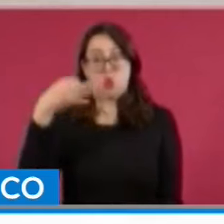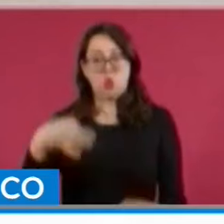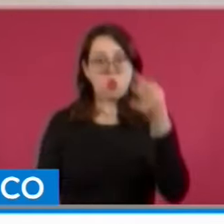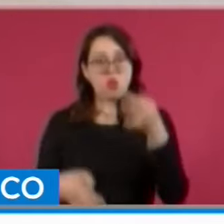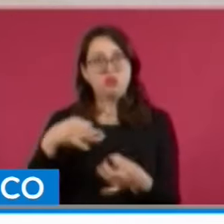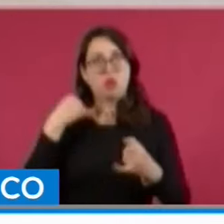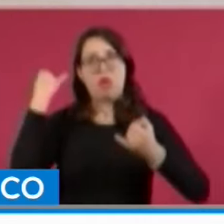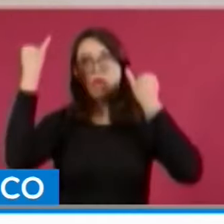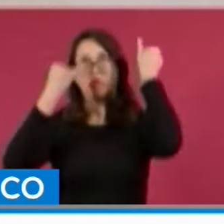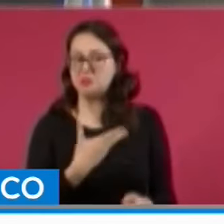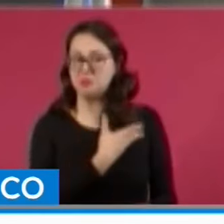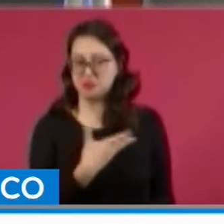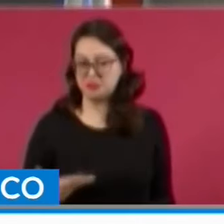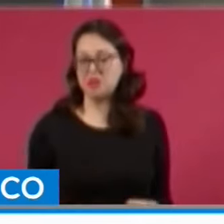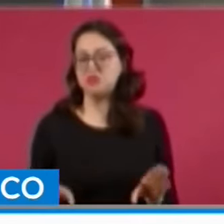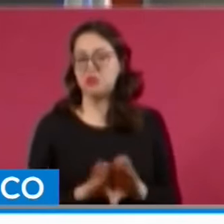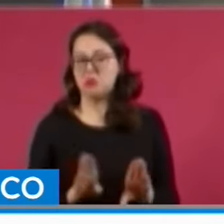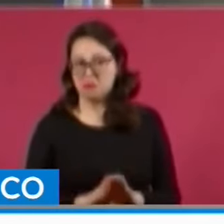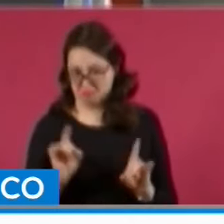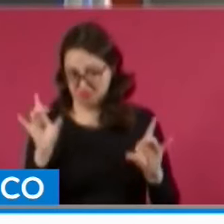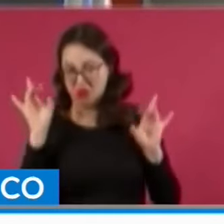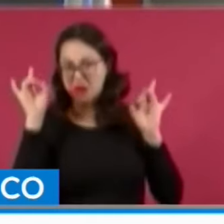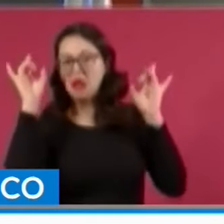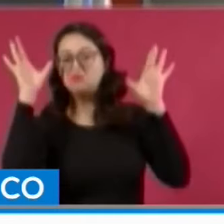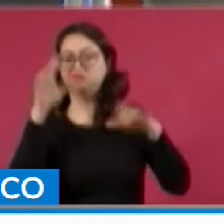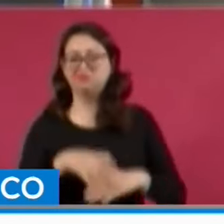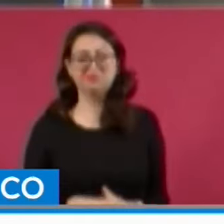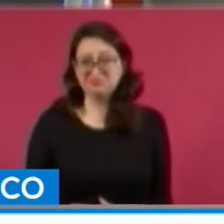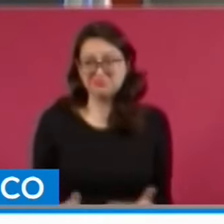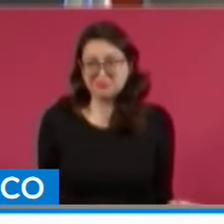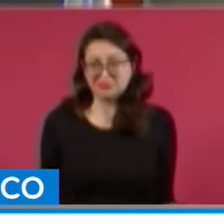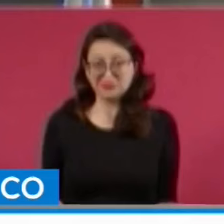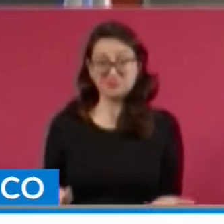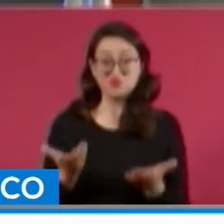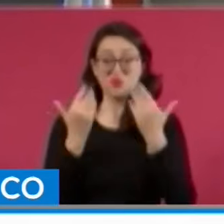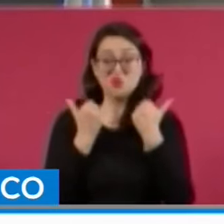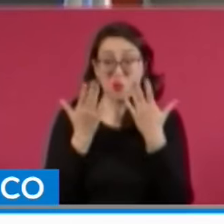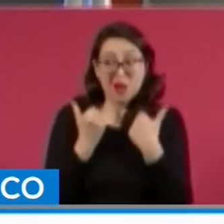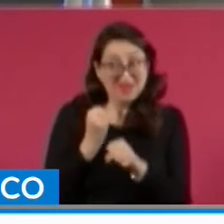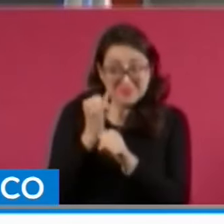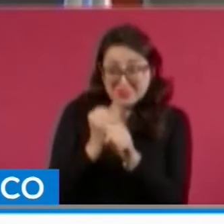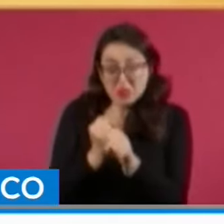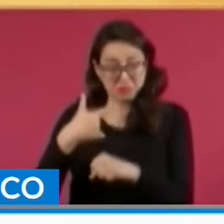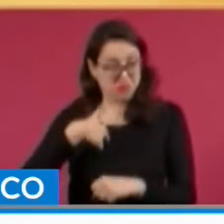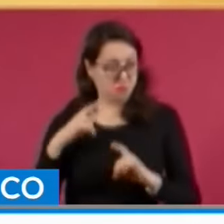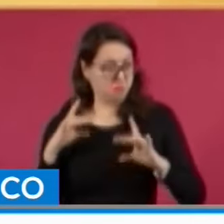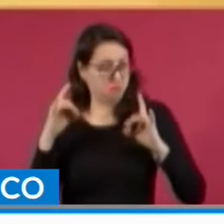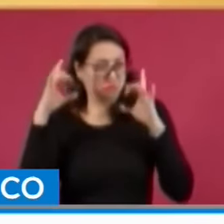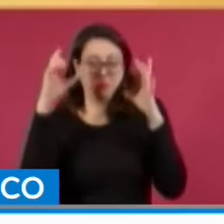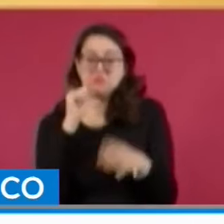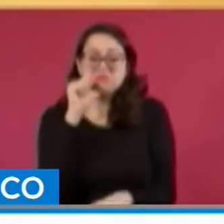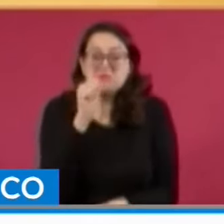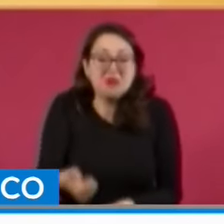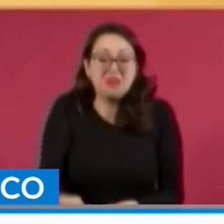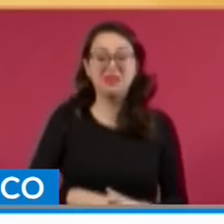los señalamientos y los calificó de calumnias. López Obrador leyó en su conferencia una serie de preguntas que le hizo el periódico estadounidense antes de